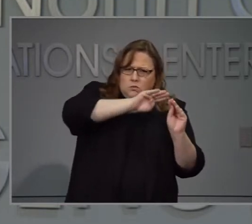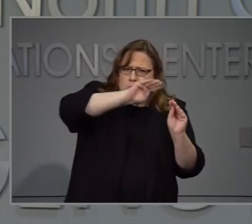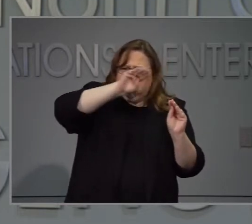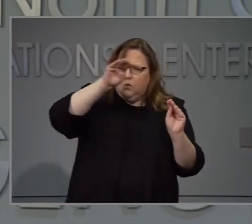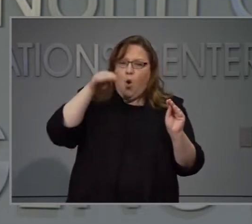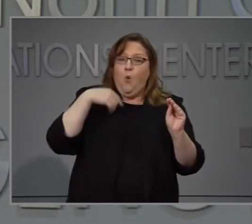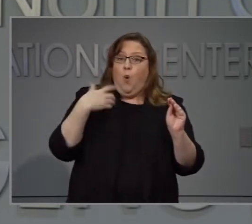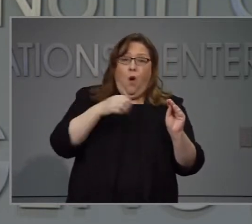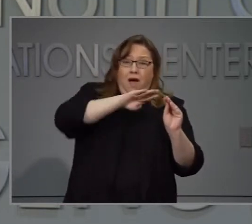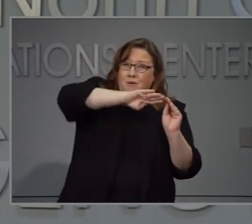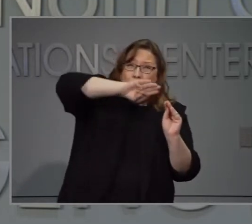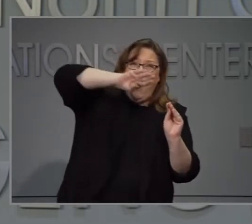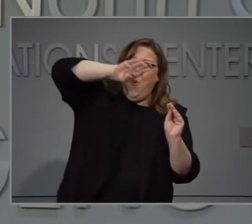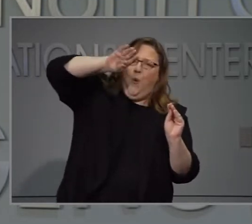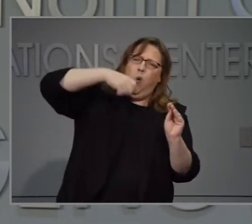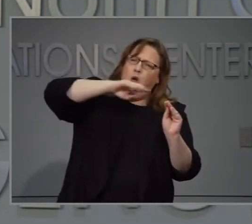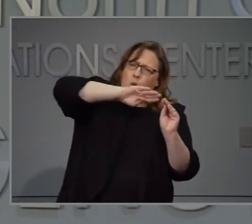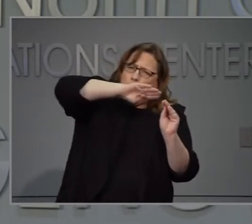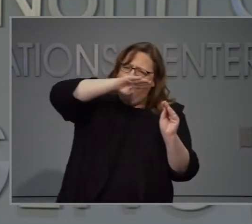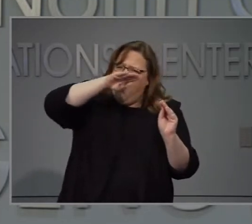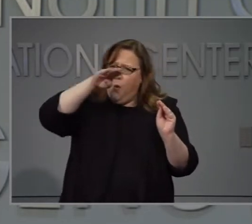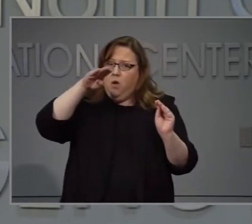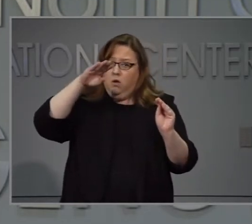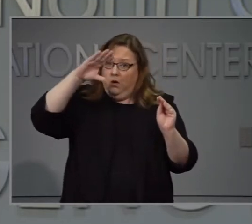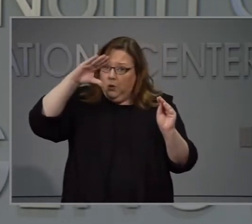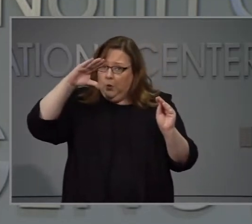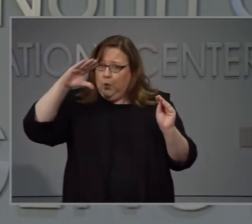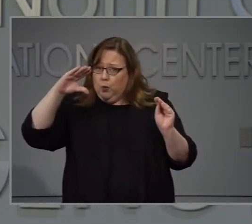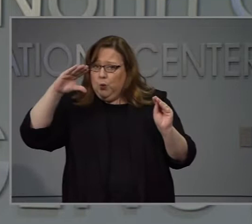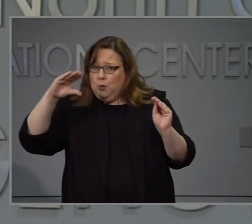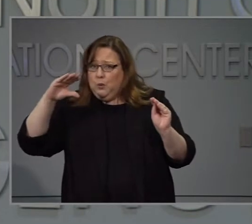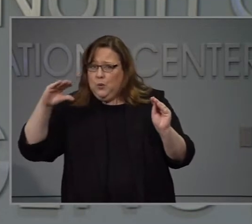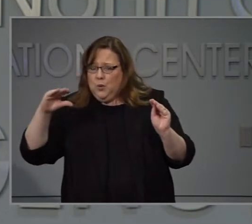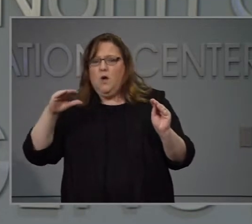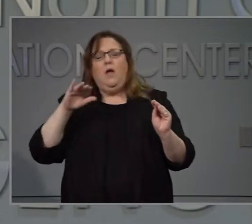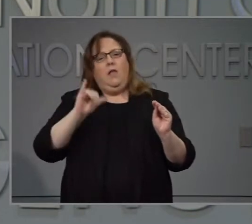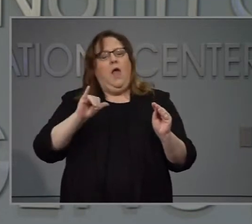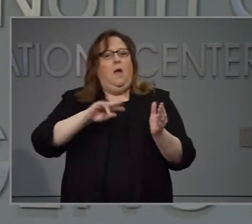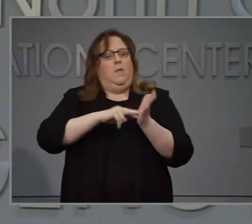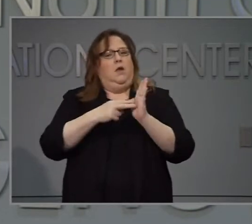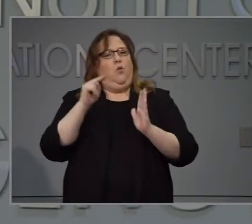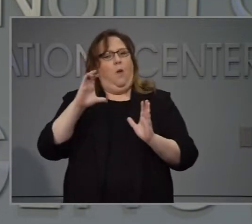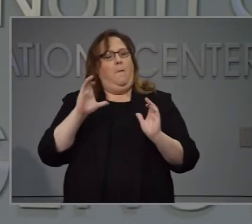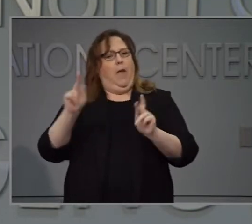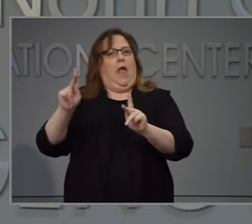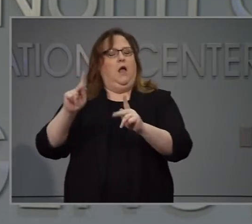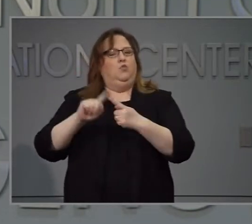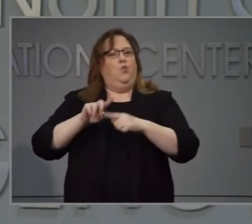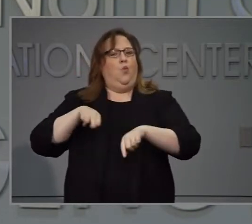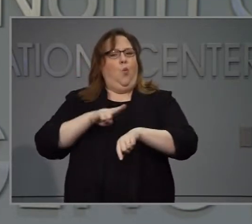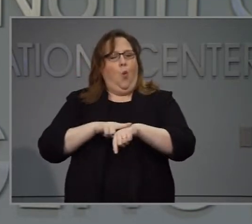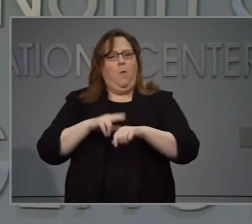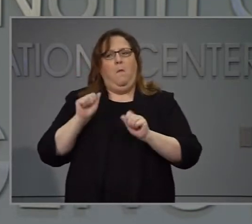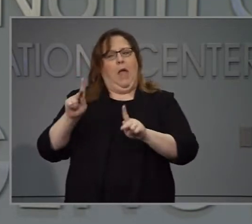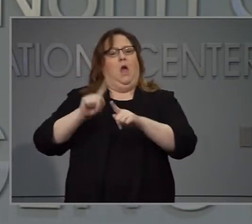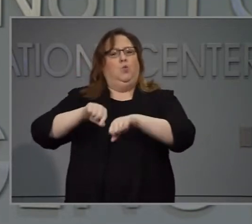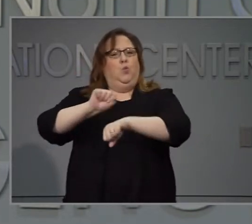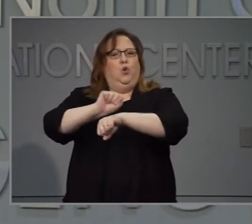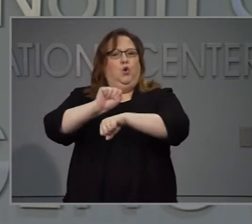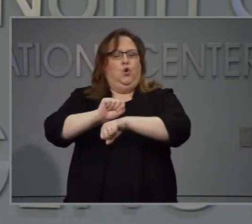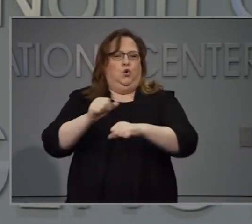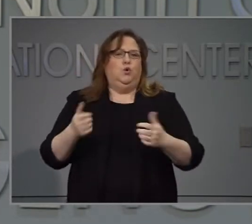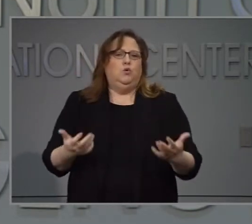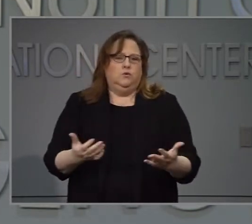los de carolina del norte puedan reanudar sus vidas y su iii en las guías federales ayer